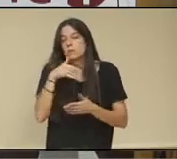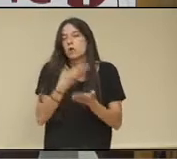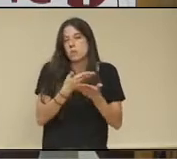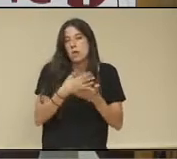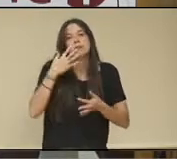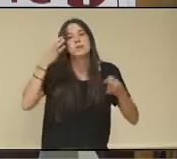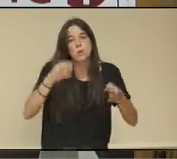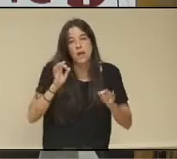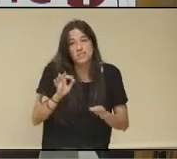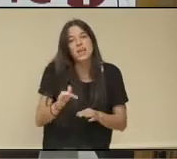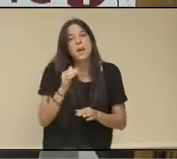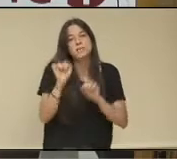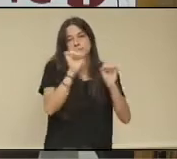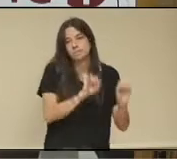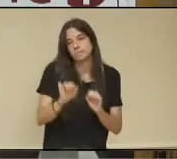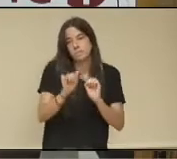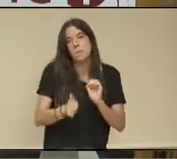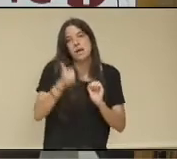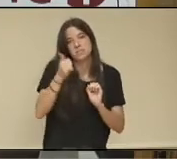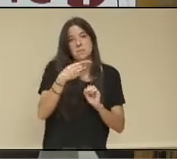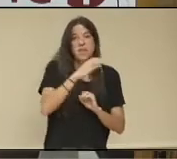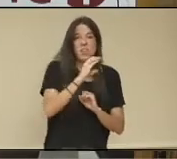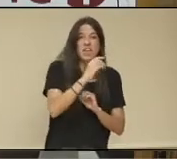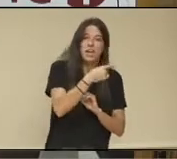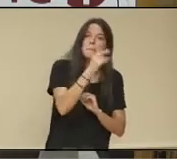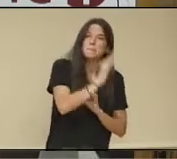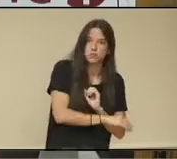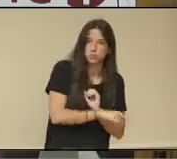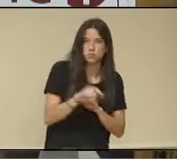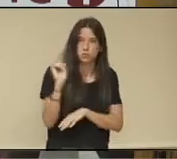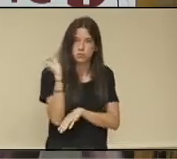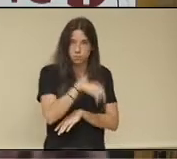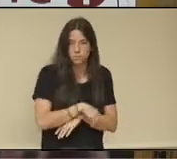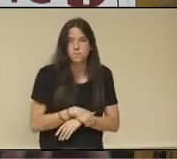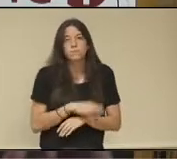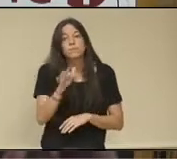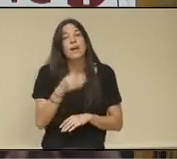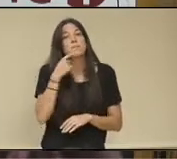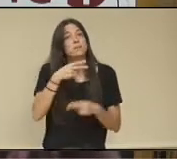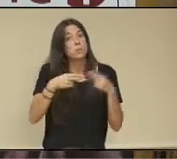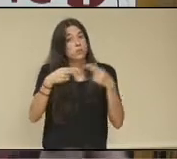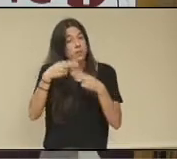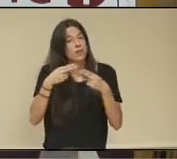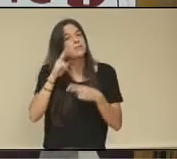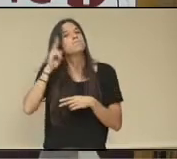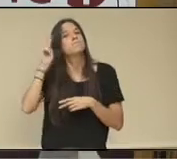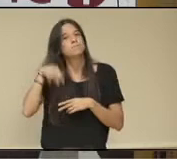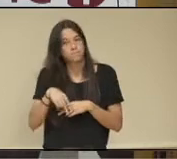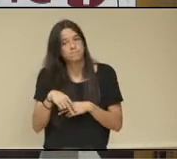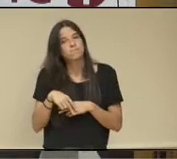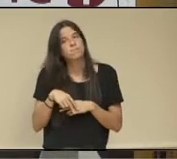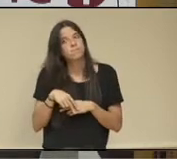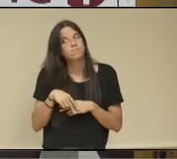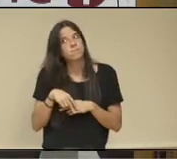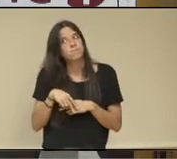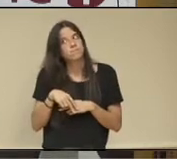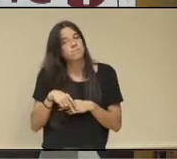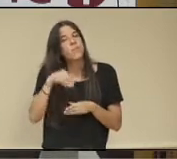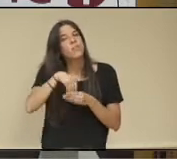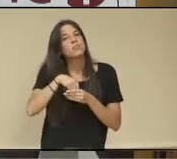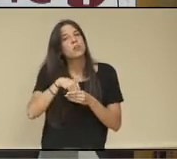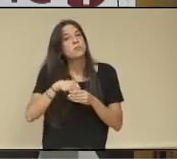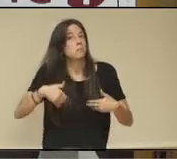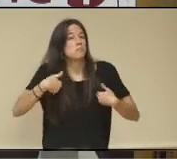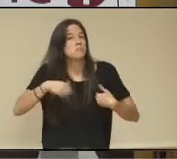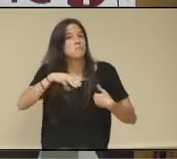más inmunogénica que BCG y además reconoce las proteínas que reconoce sobre todo en los macacos que están